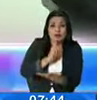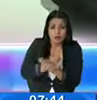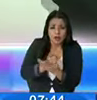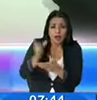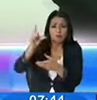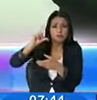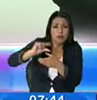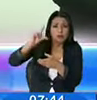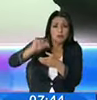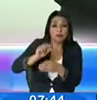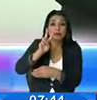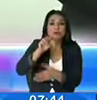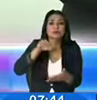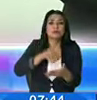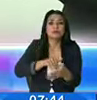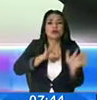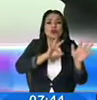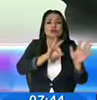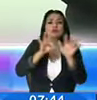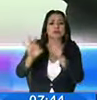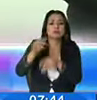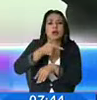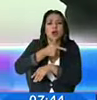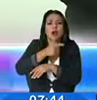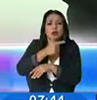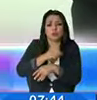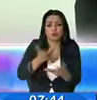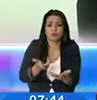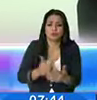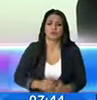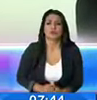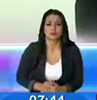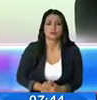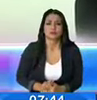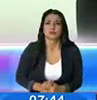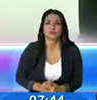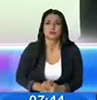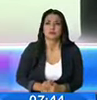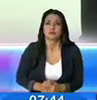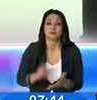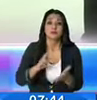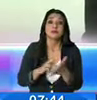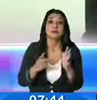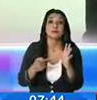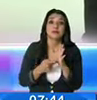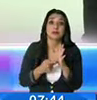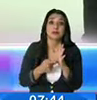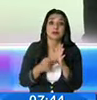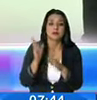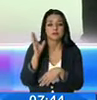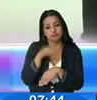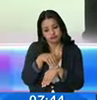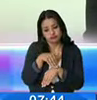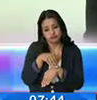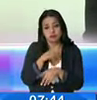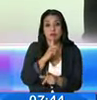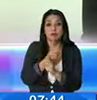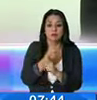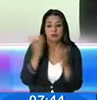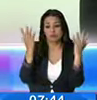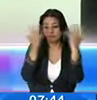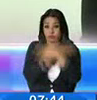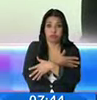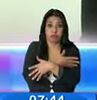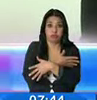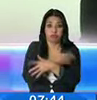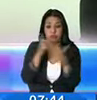con 2.88 gramos de alcohol por litro de sangre, lo que le coloca en un estado de estupor, perdida la